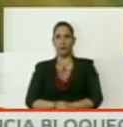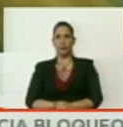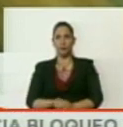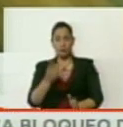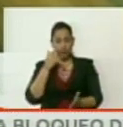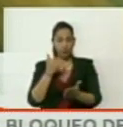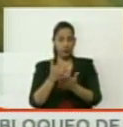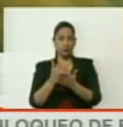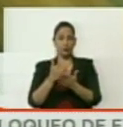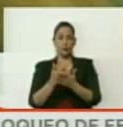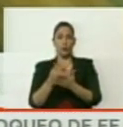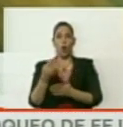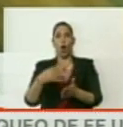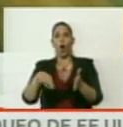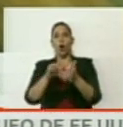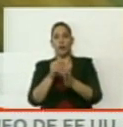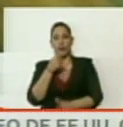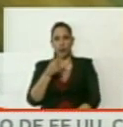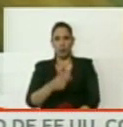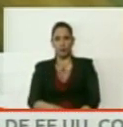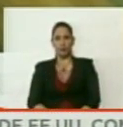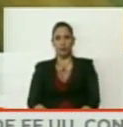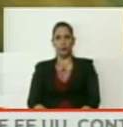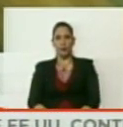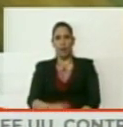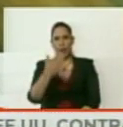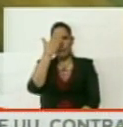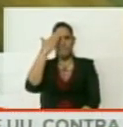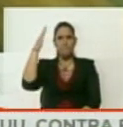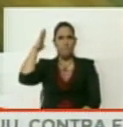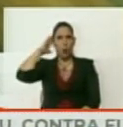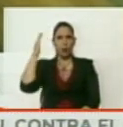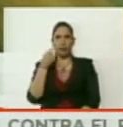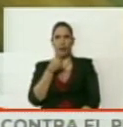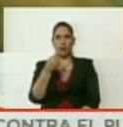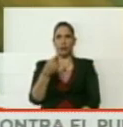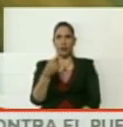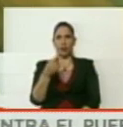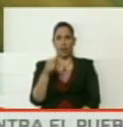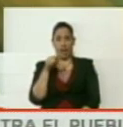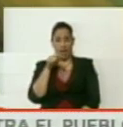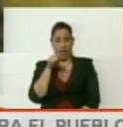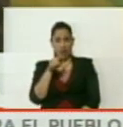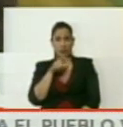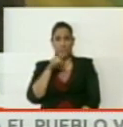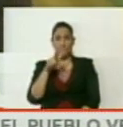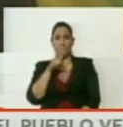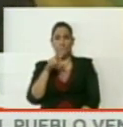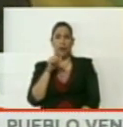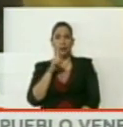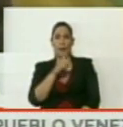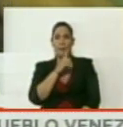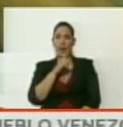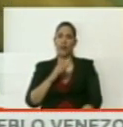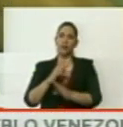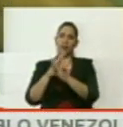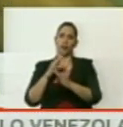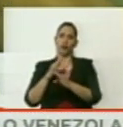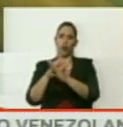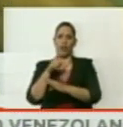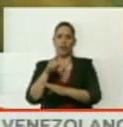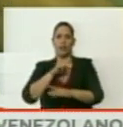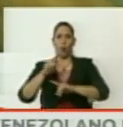Miren, insisto, es hipócrita decir que estas mal llamadas sanciones, que estas